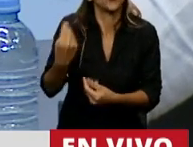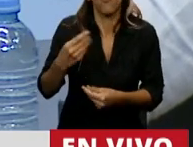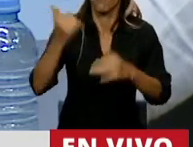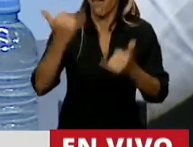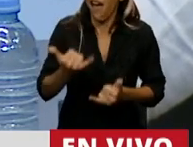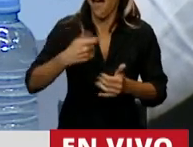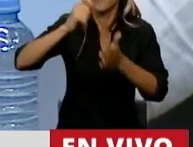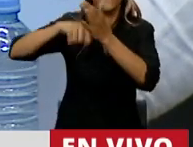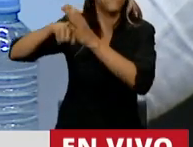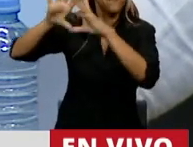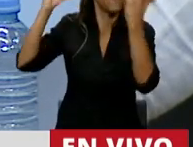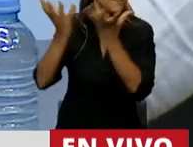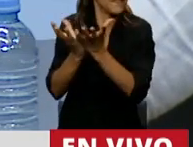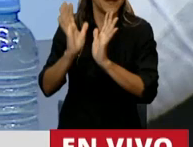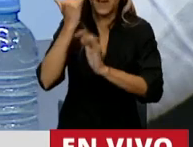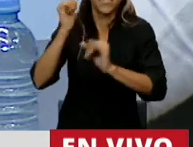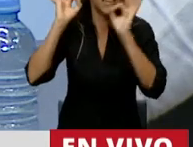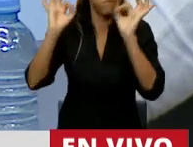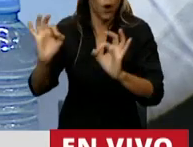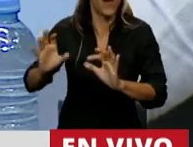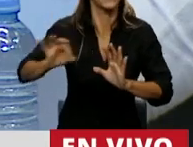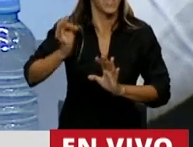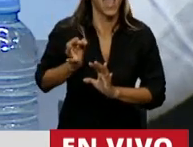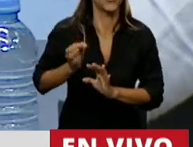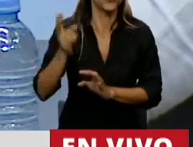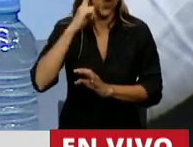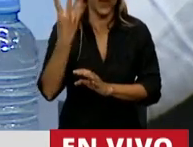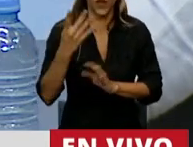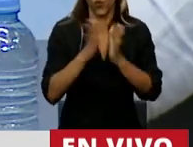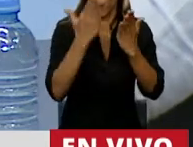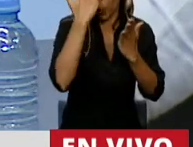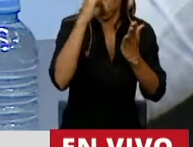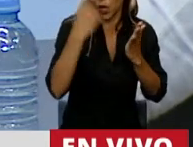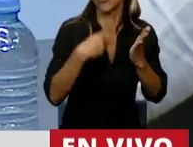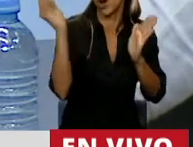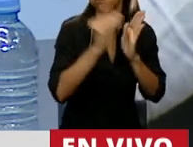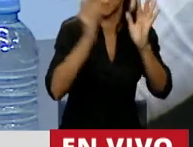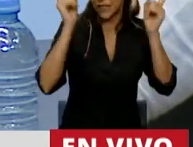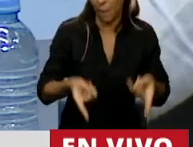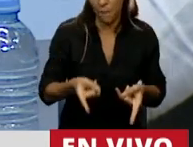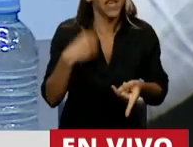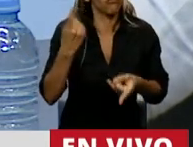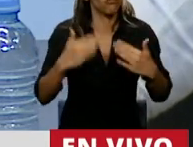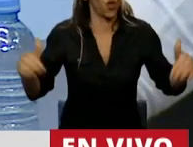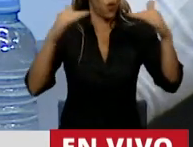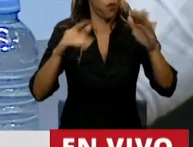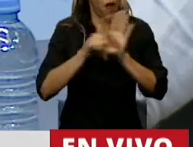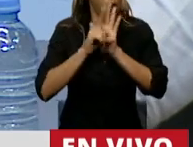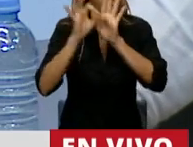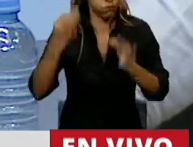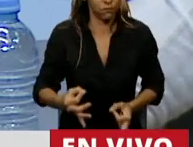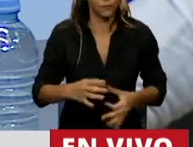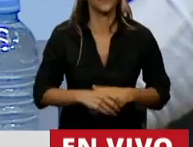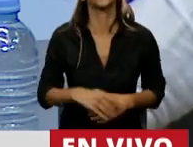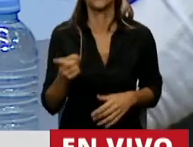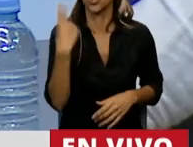Tratados Internacionales de Derechos Humanos en la reforma del 94. No hay margen para una interpretación distinta por mucho de que se la pretenda